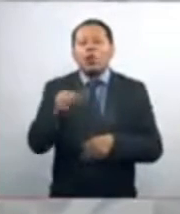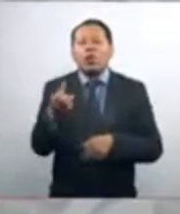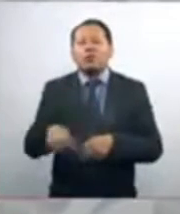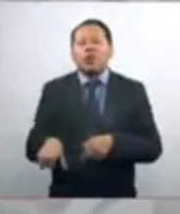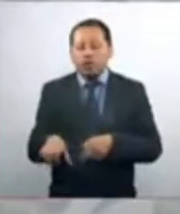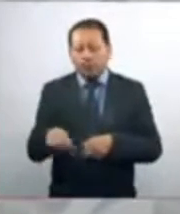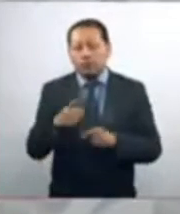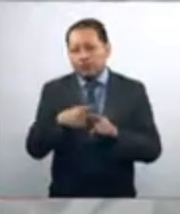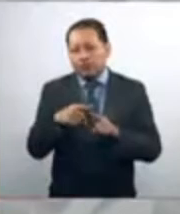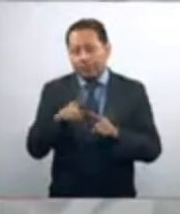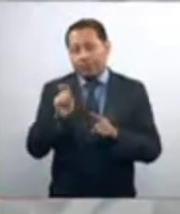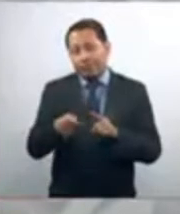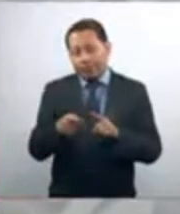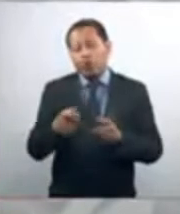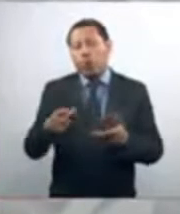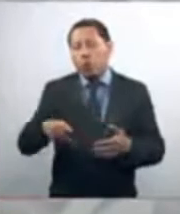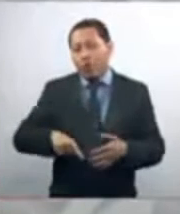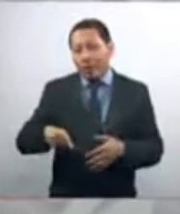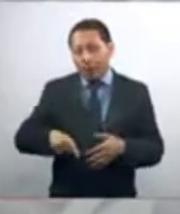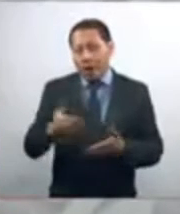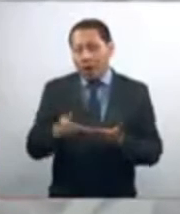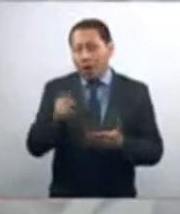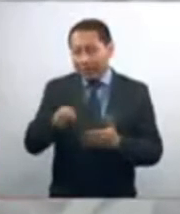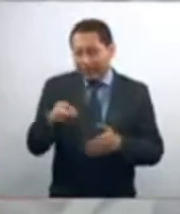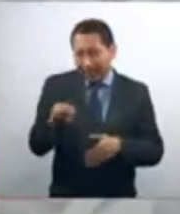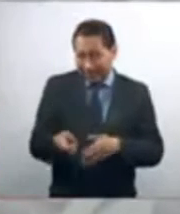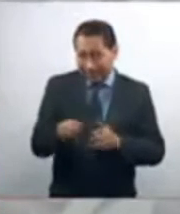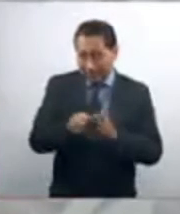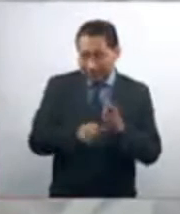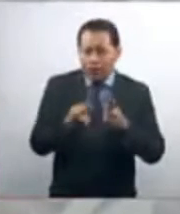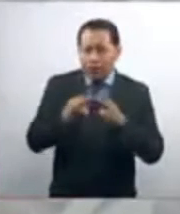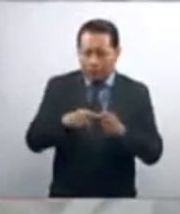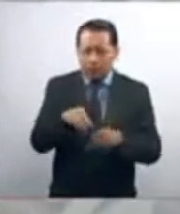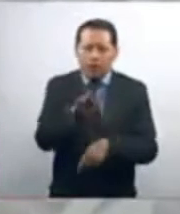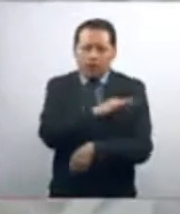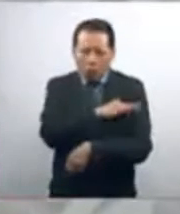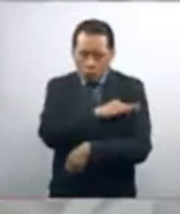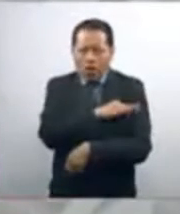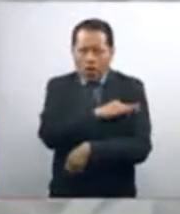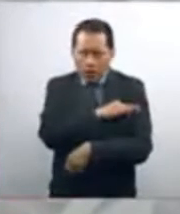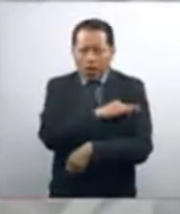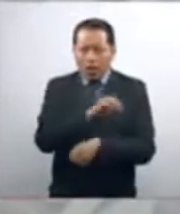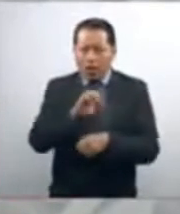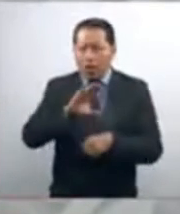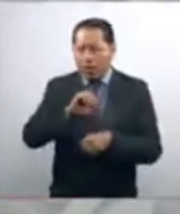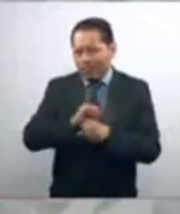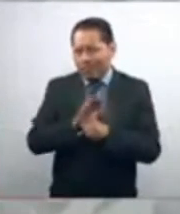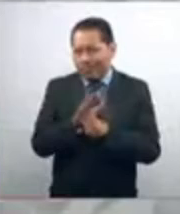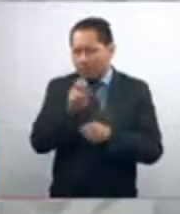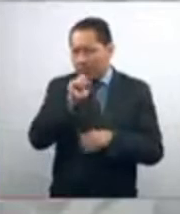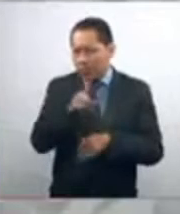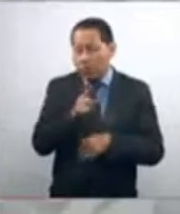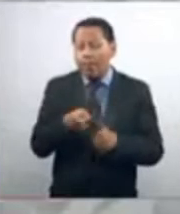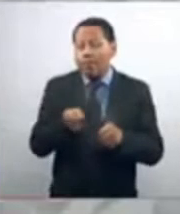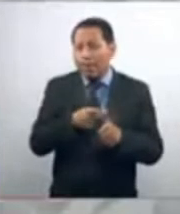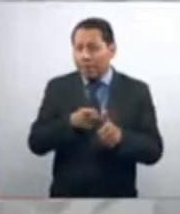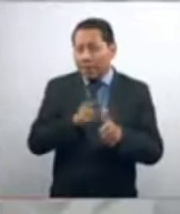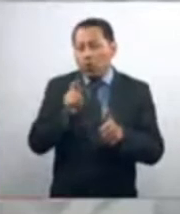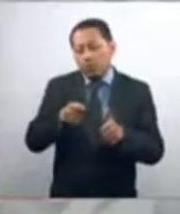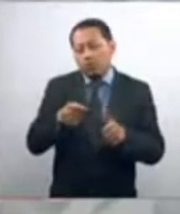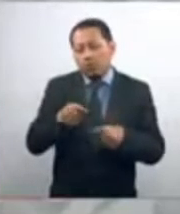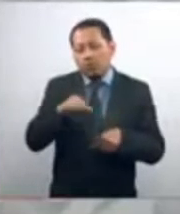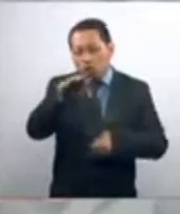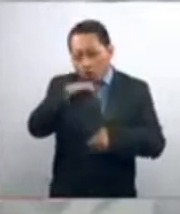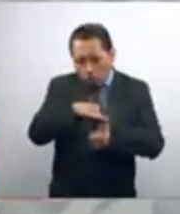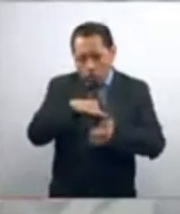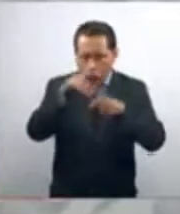ha escatimado esfuerzos y este mes comienza la aplicación de la vacuna contra el COVID-19. Primero, al personal de combate